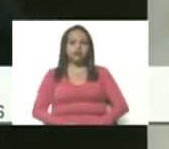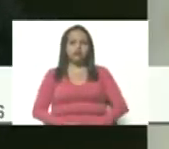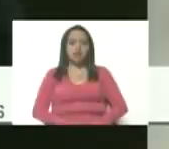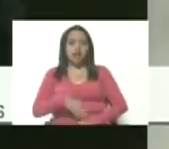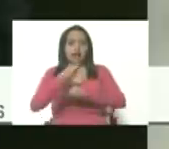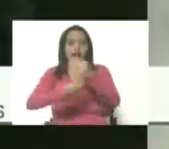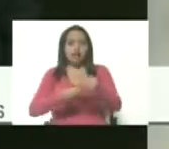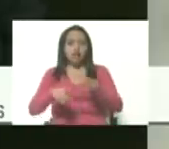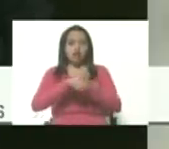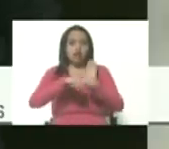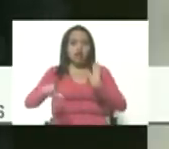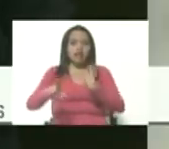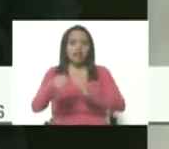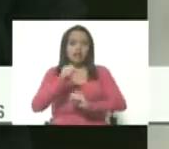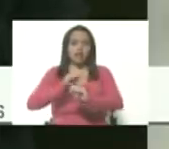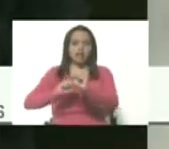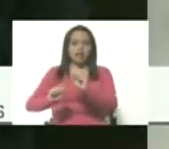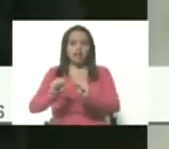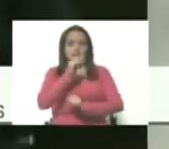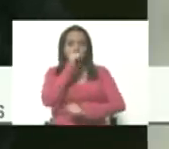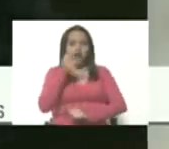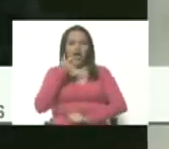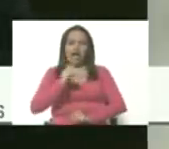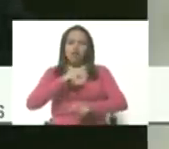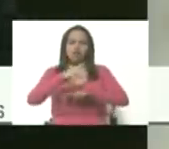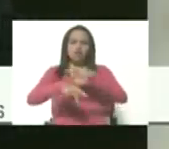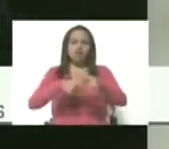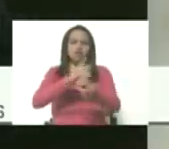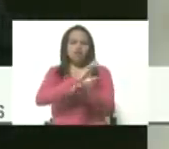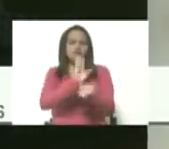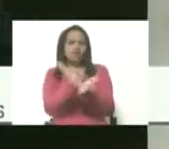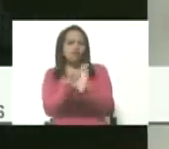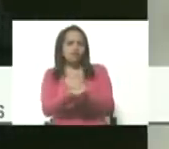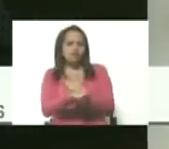ley orgánica de drogas y ahorita está en proceso una reforma.